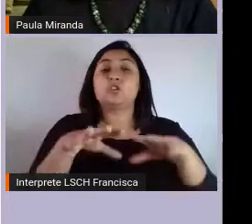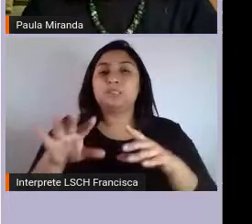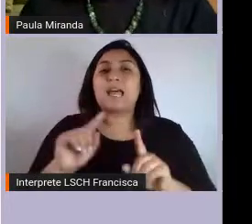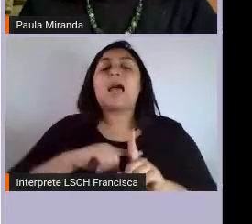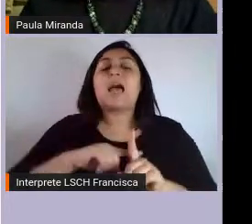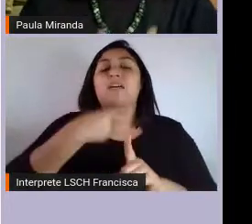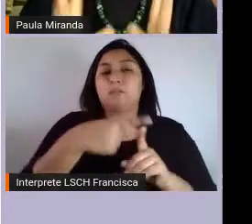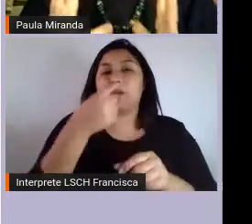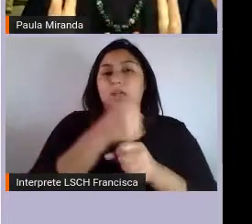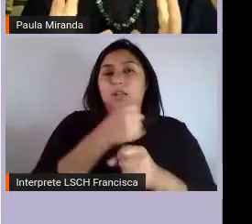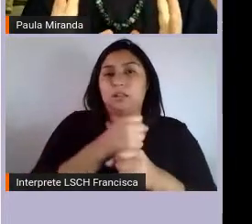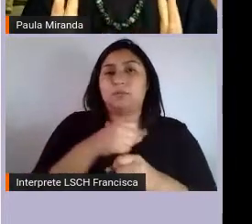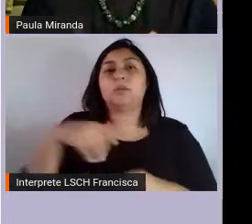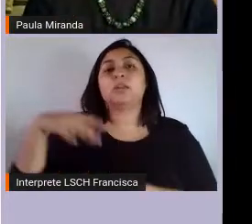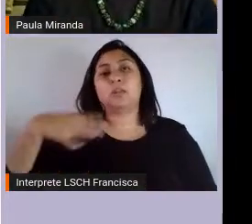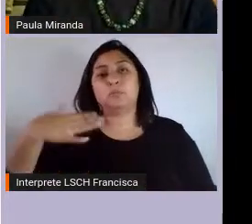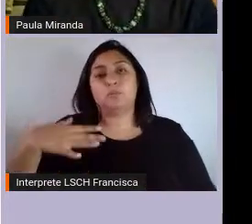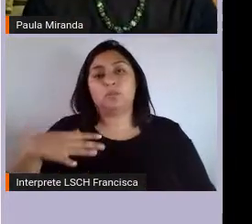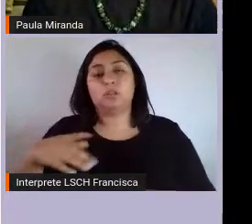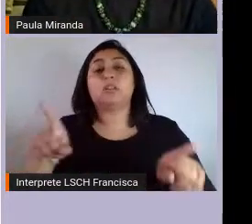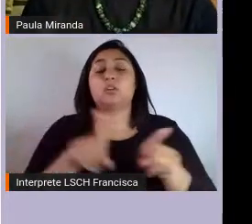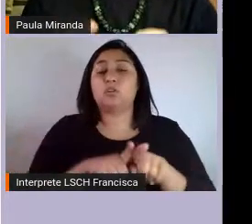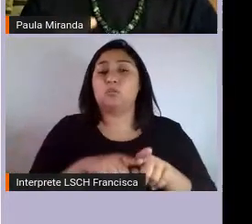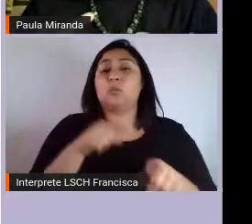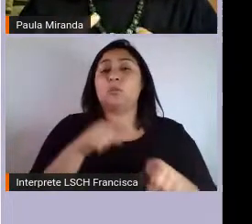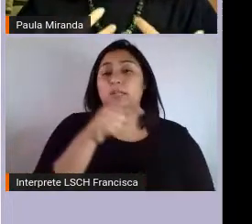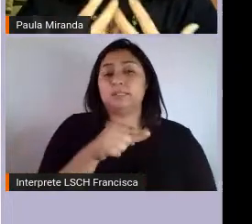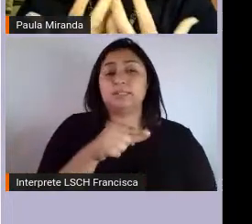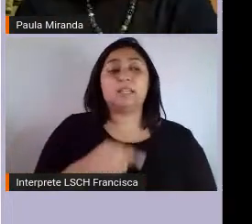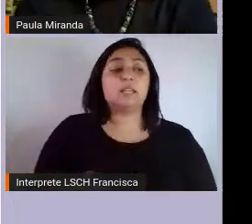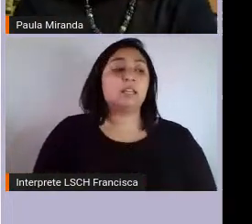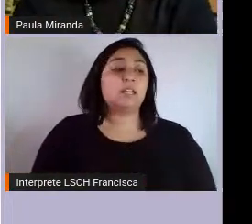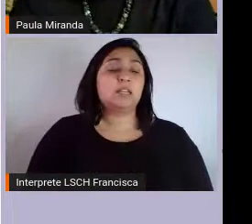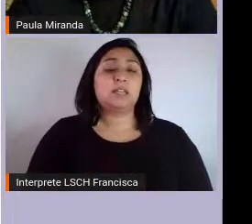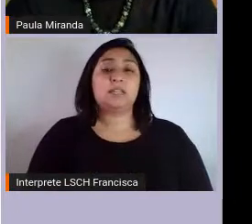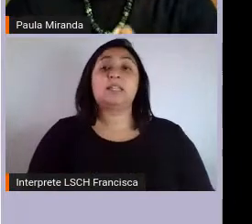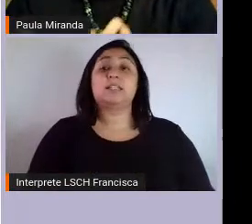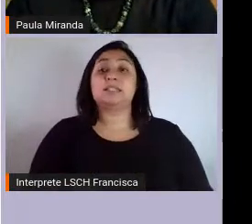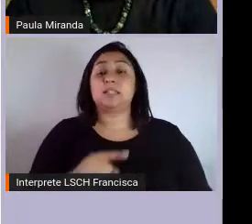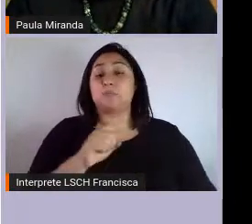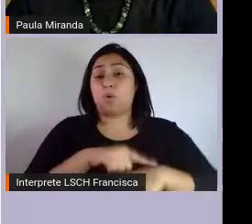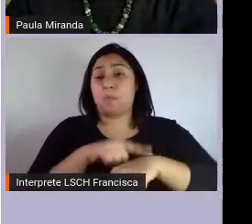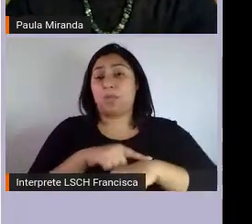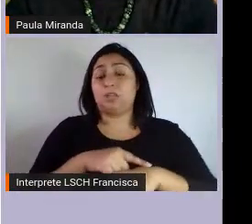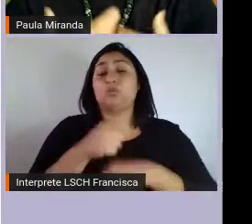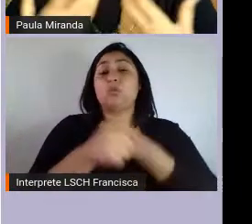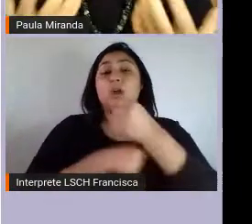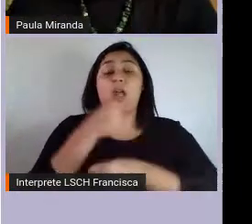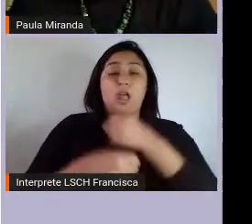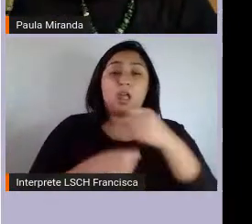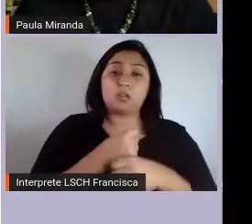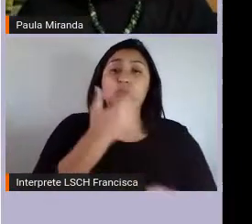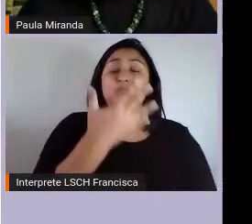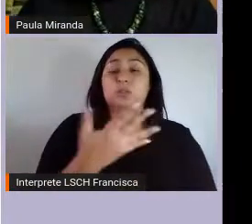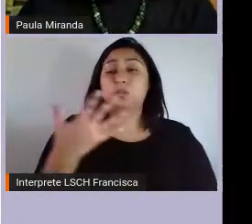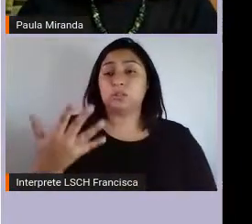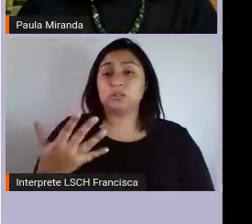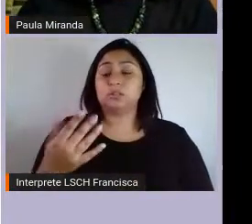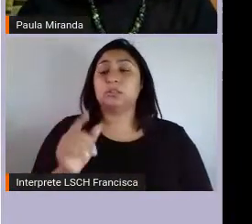tan importante como este su trabajo. Entonces, en ese minuto, ya el 55, claramente es una artista también más autónoma y